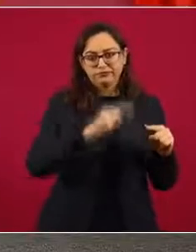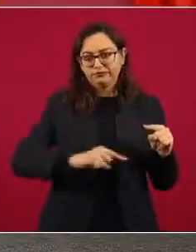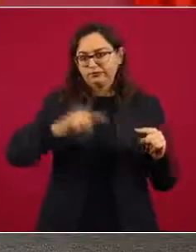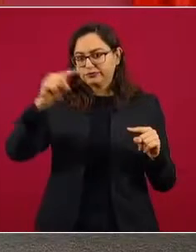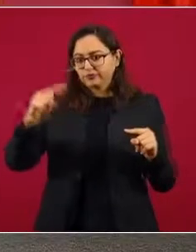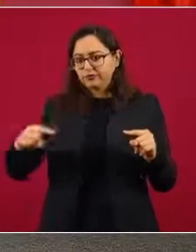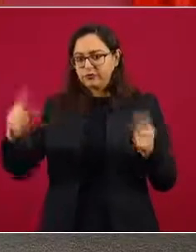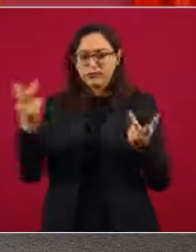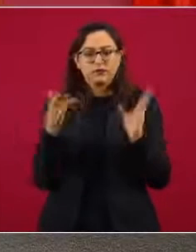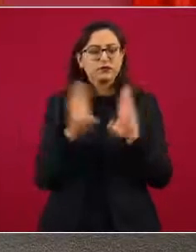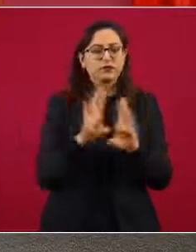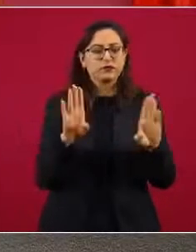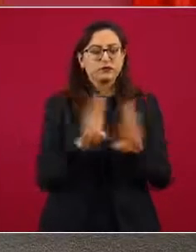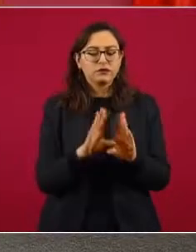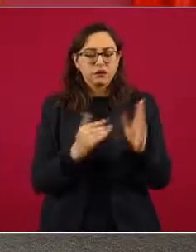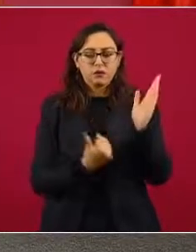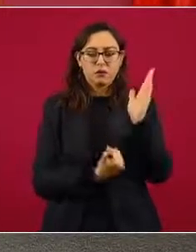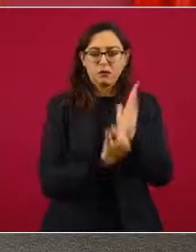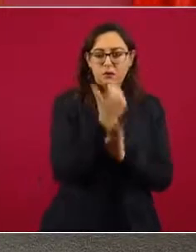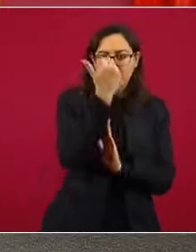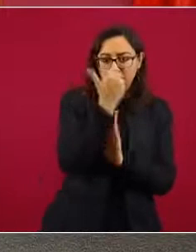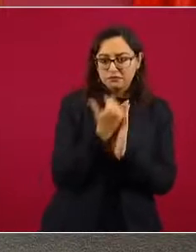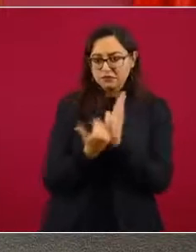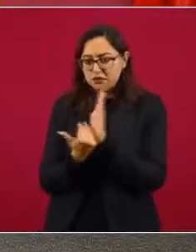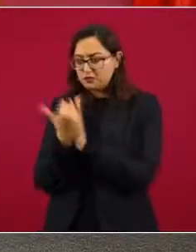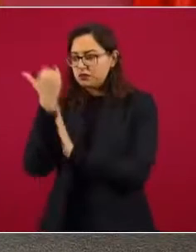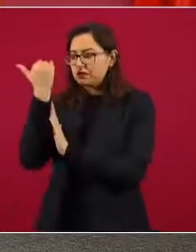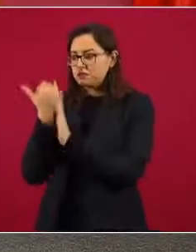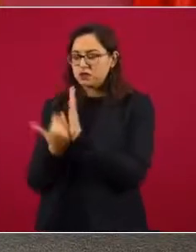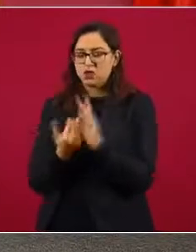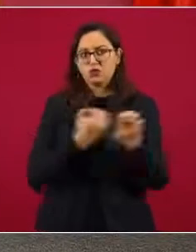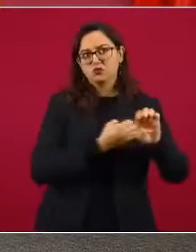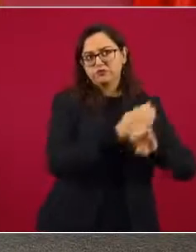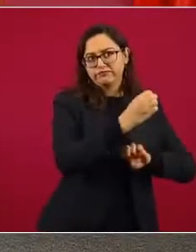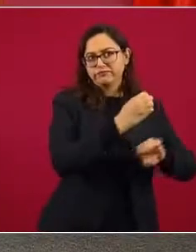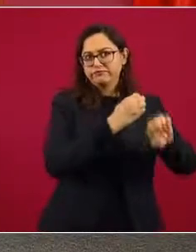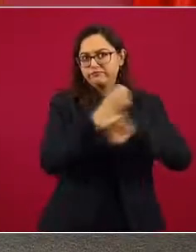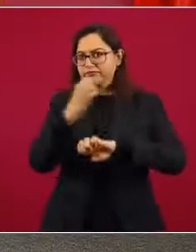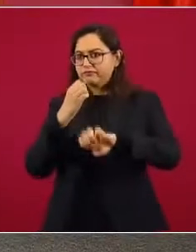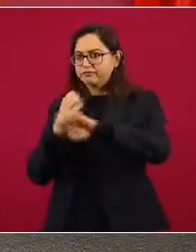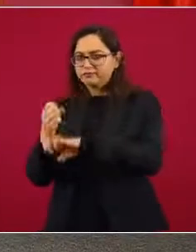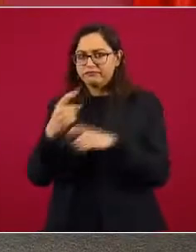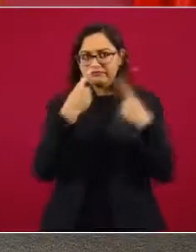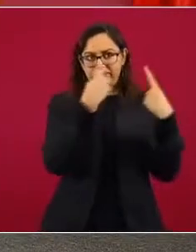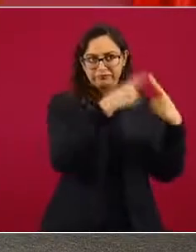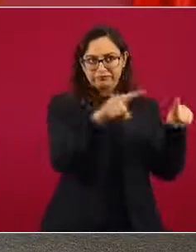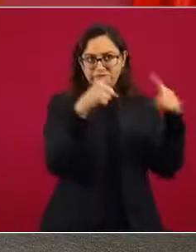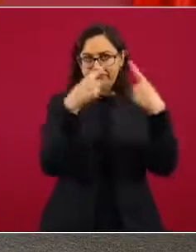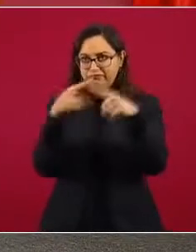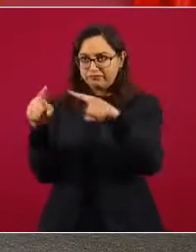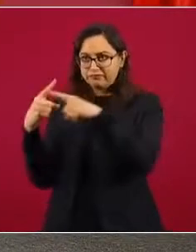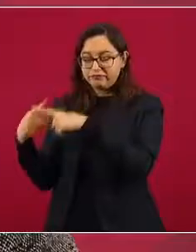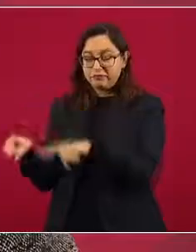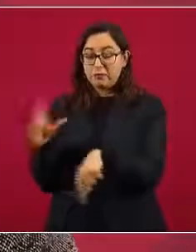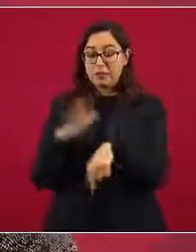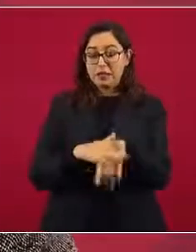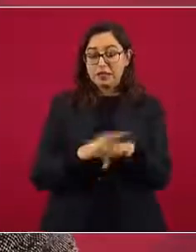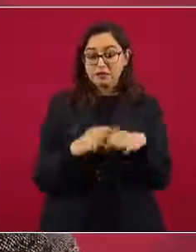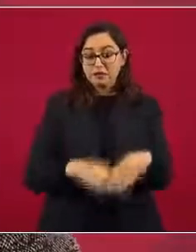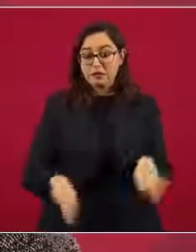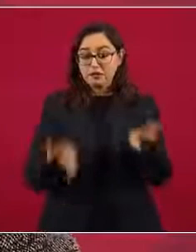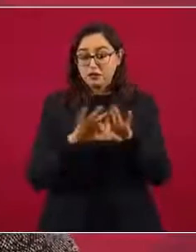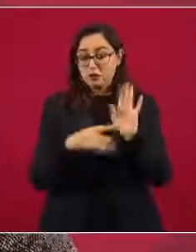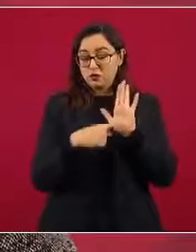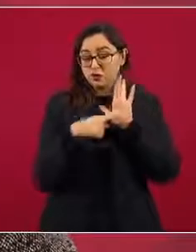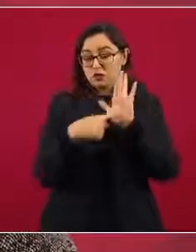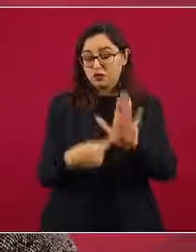y también de disminución con mayor detalle en las entidades más cercanas al semáforo rojo. En